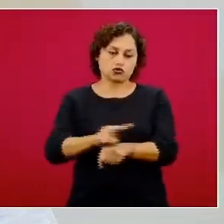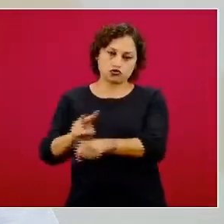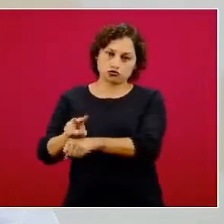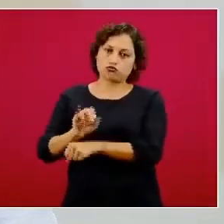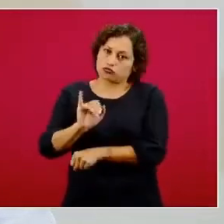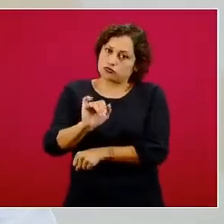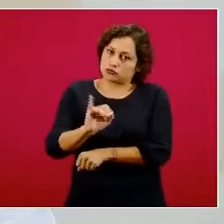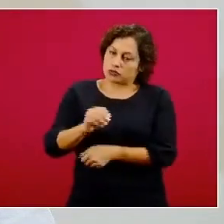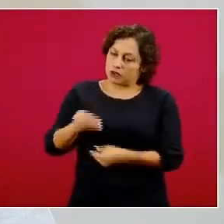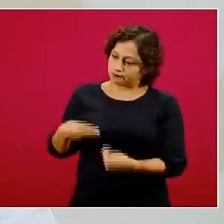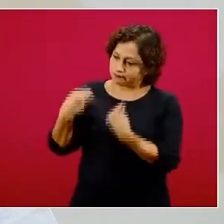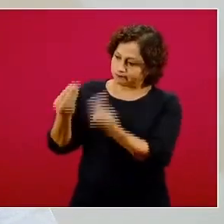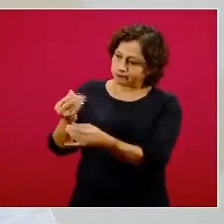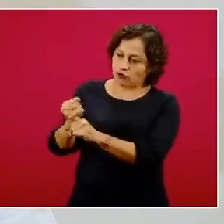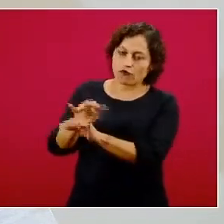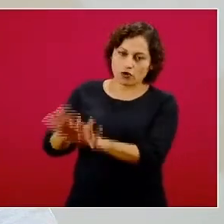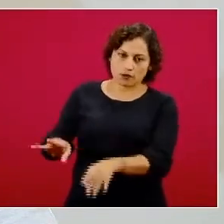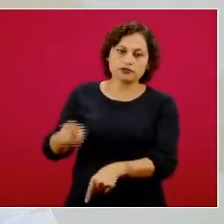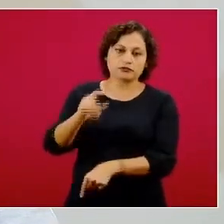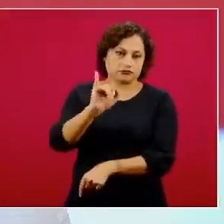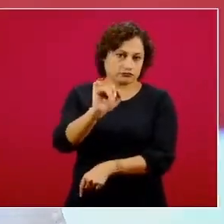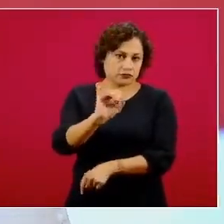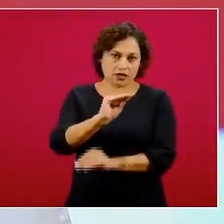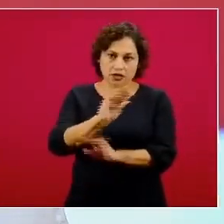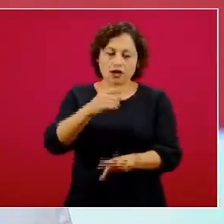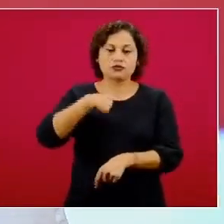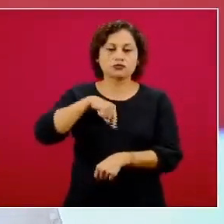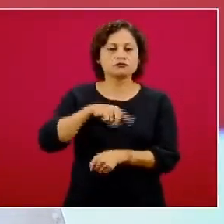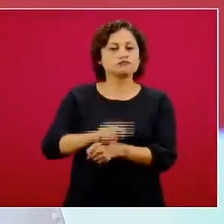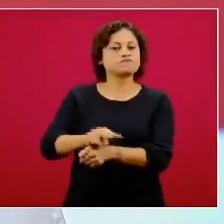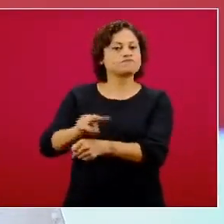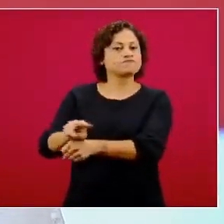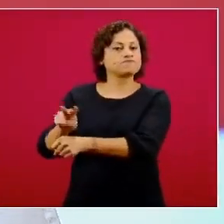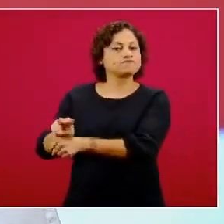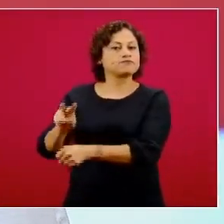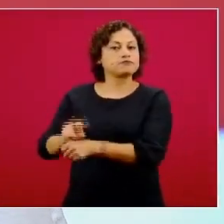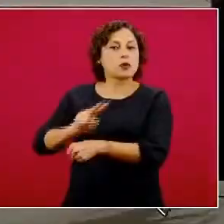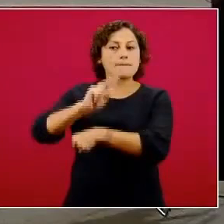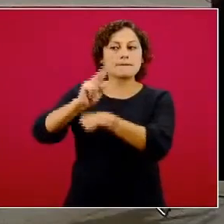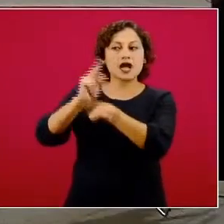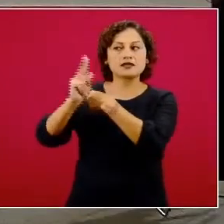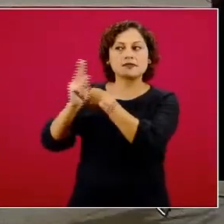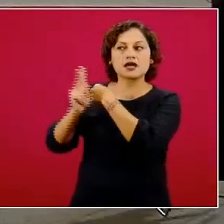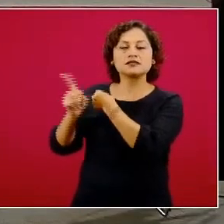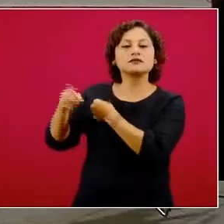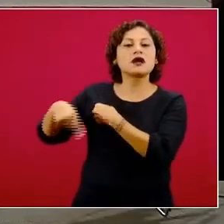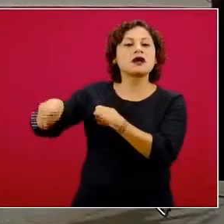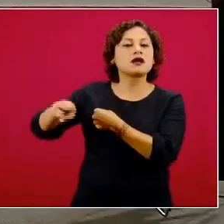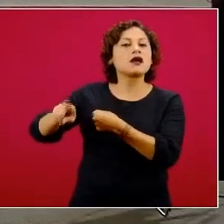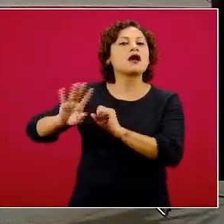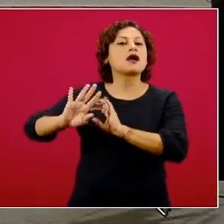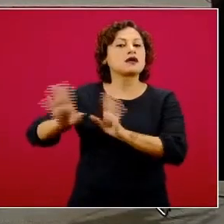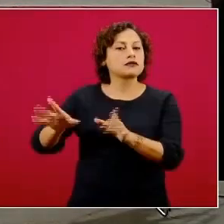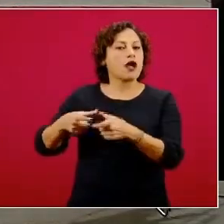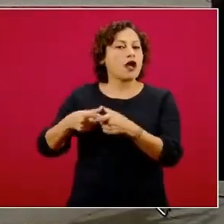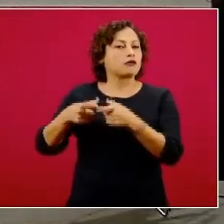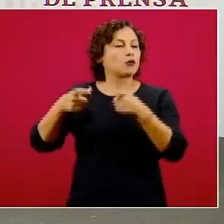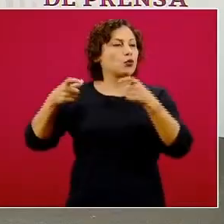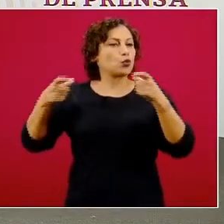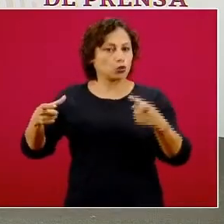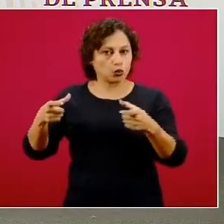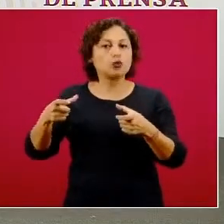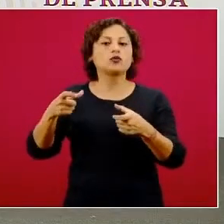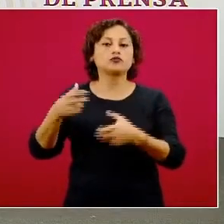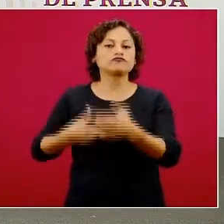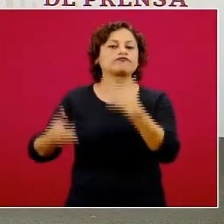evidentemente estamos dando un monitoreo y vemos que pues en los países de otras regiones también ya empiezan con un repunte de casos,